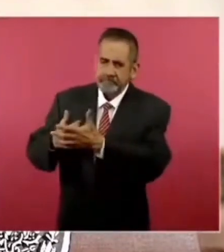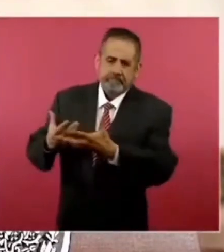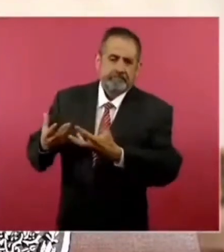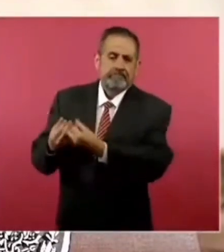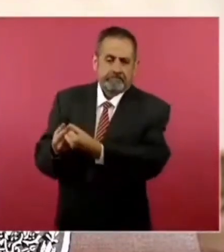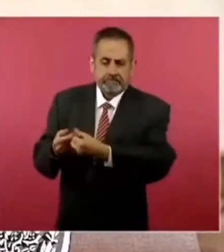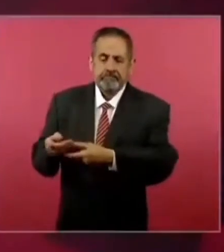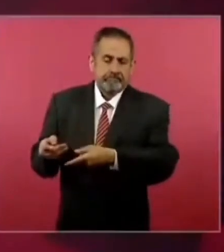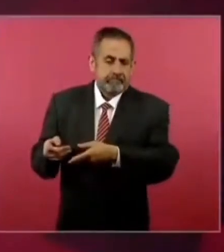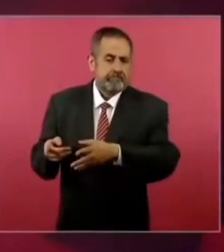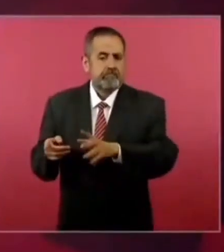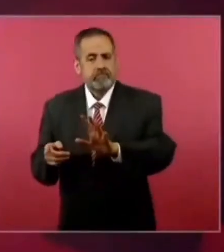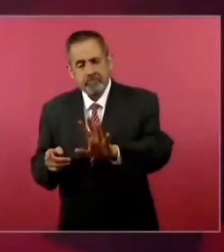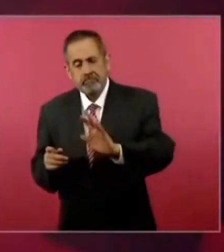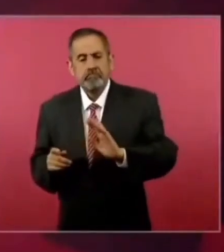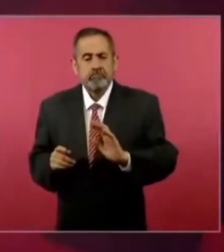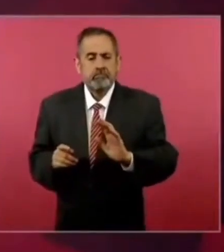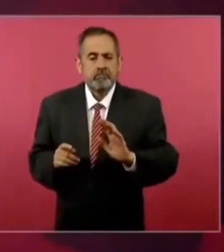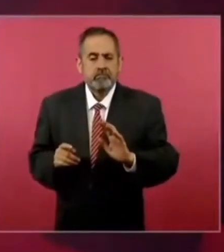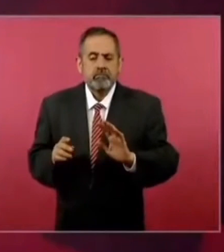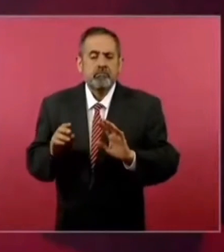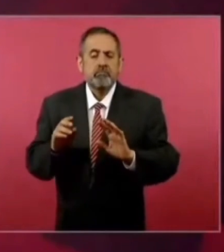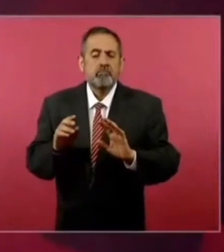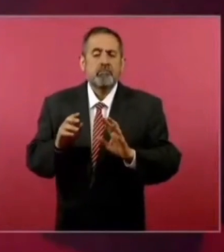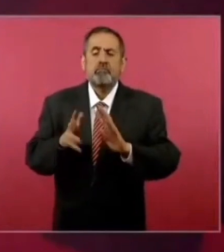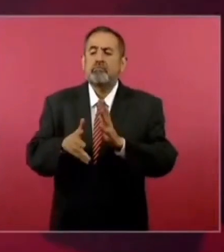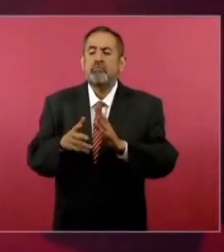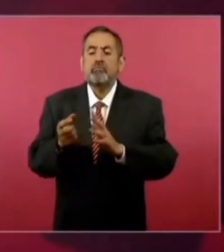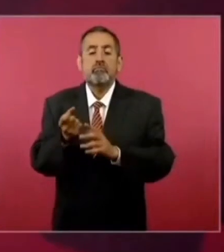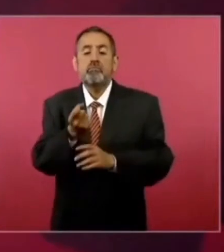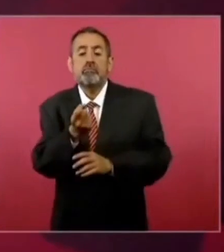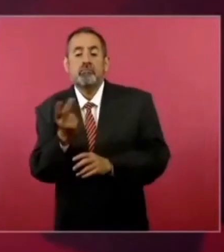o son partidos